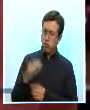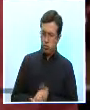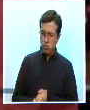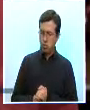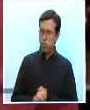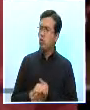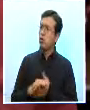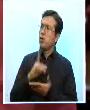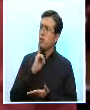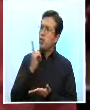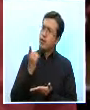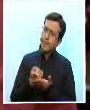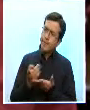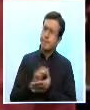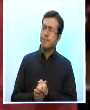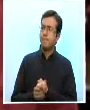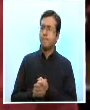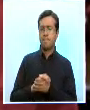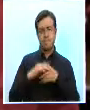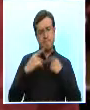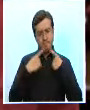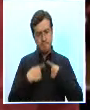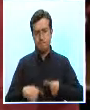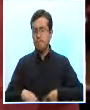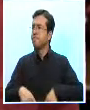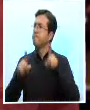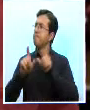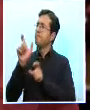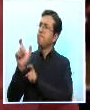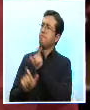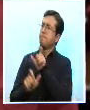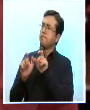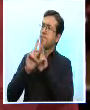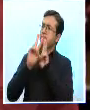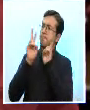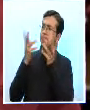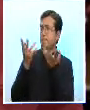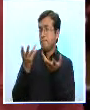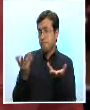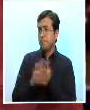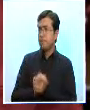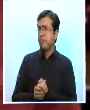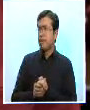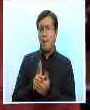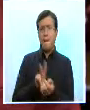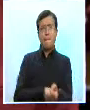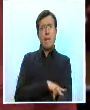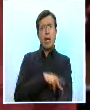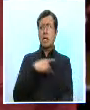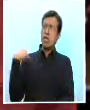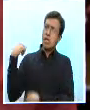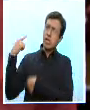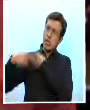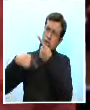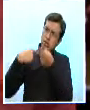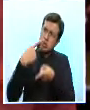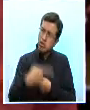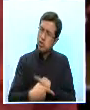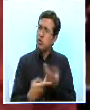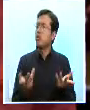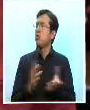abrumador este pronunciamiento de las personas sobre este tema Pese a que ha sido una práctica histórica Cómo han visto ustedes